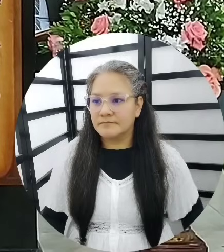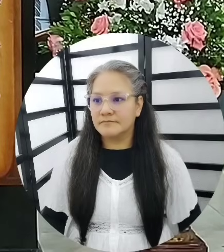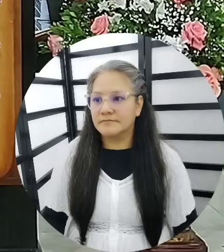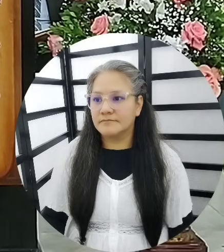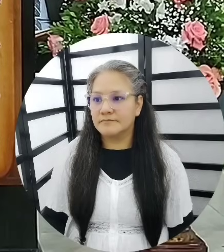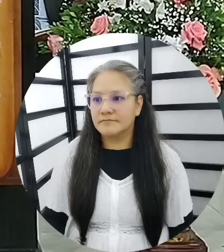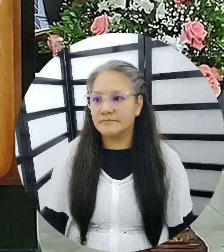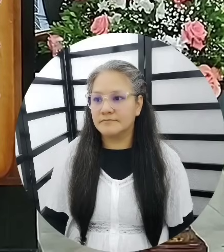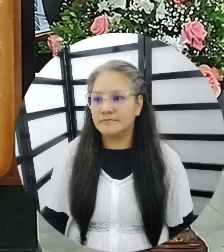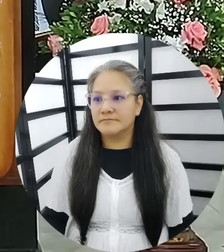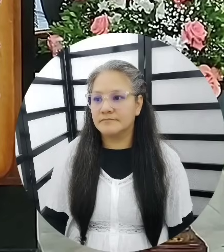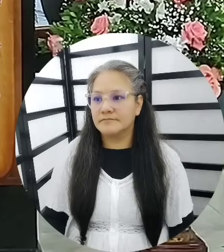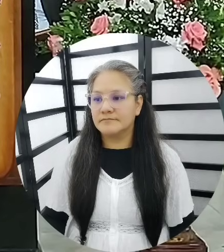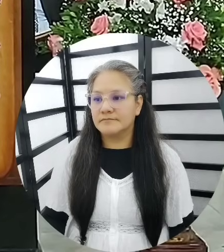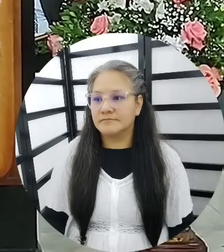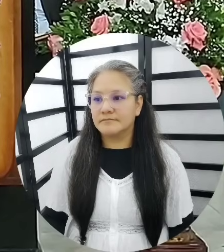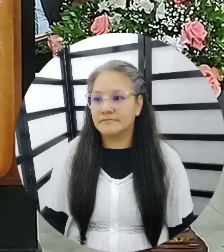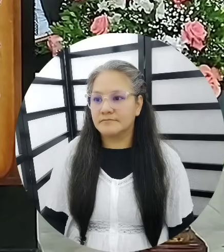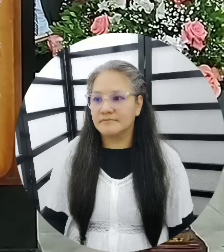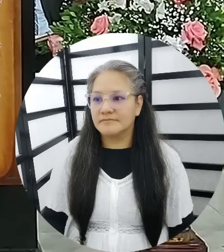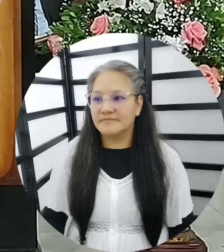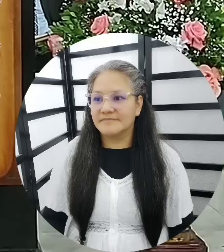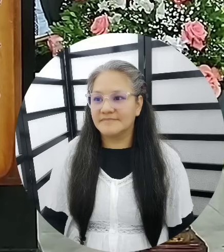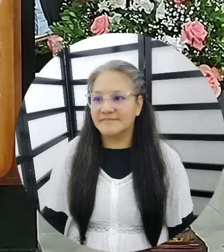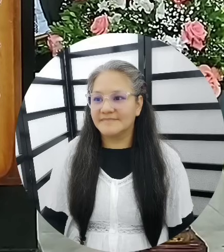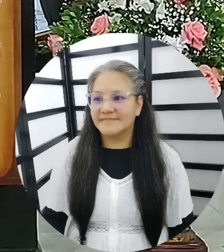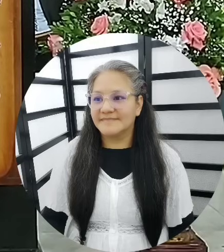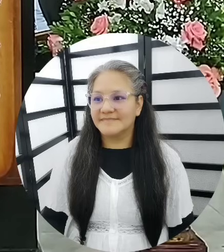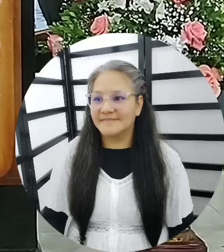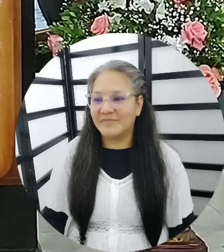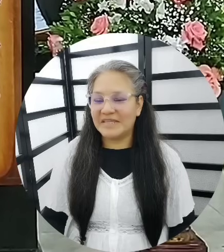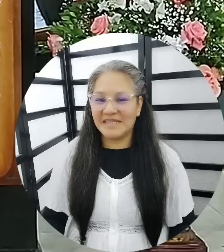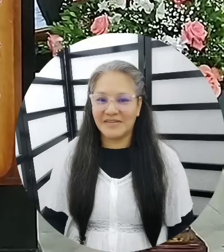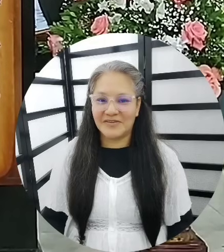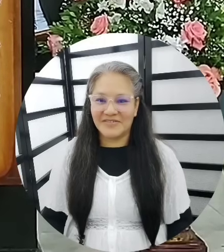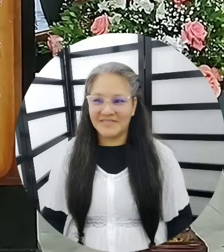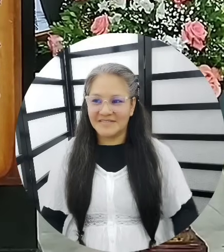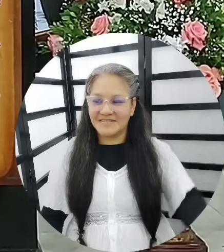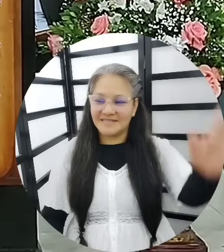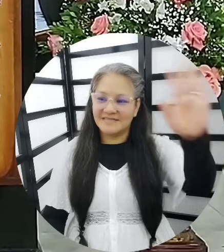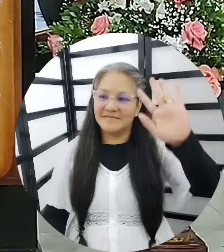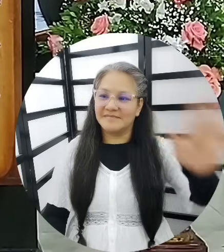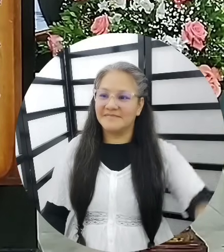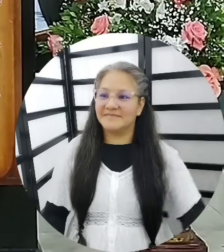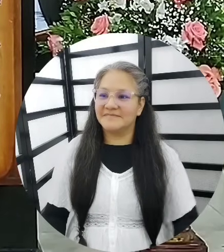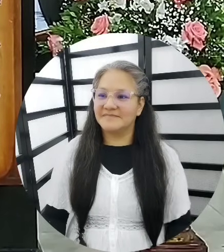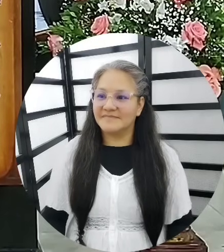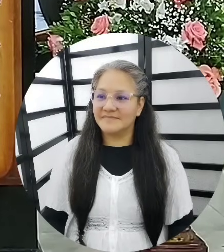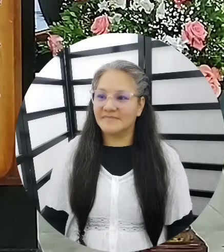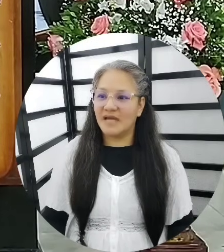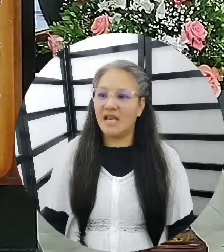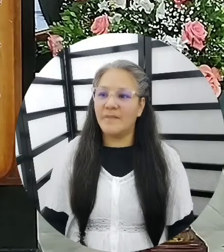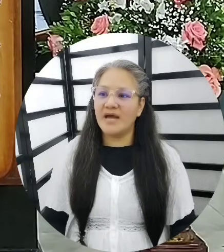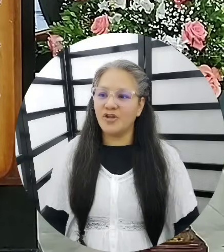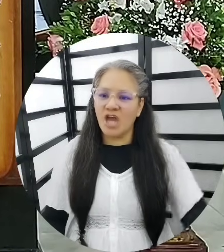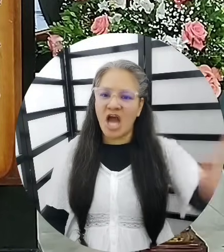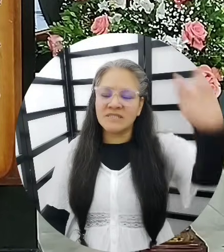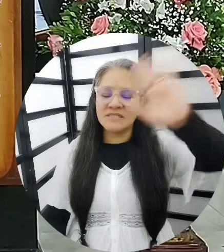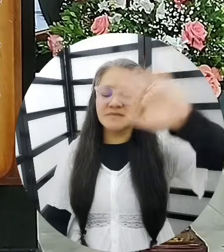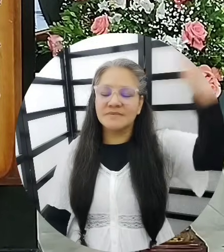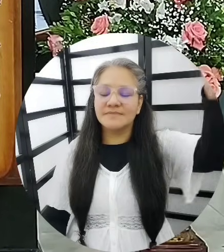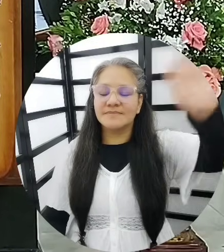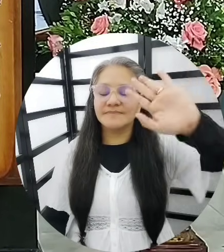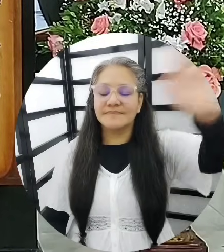Y cortar, dejar este plato a medio empezar sería muy, muy triste. Yo sé que ustedes quieren comer la bandeja